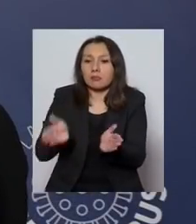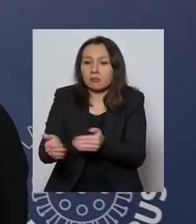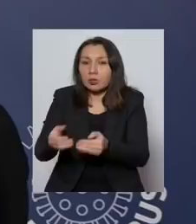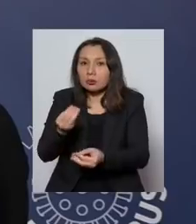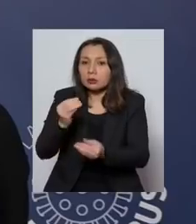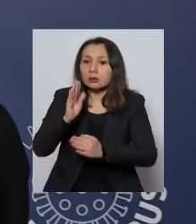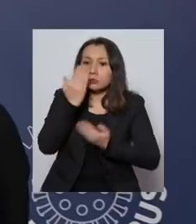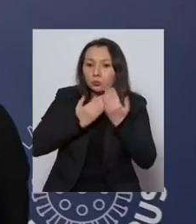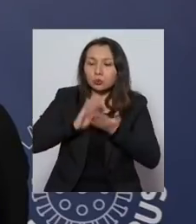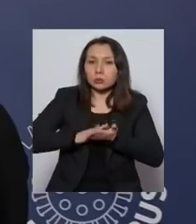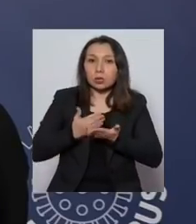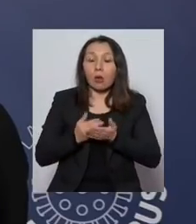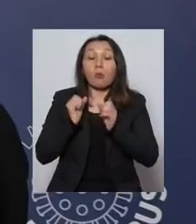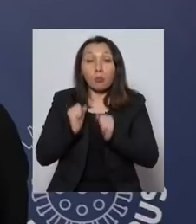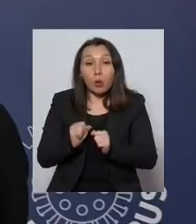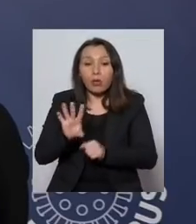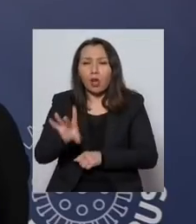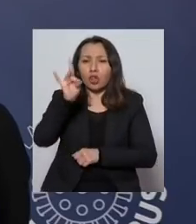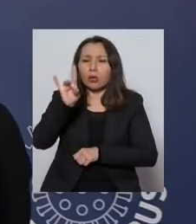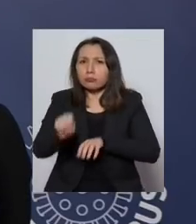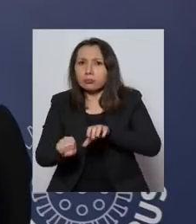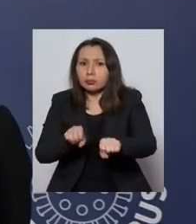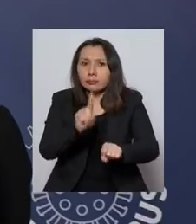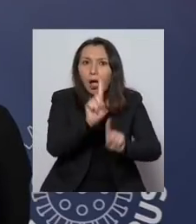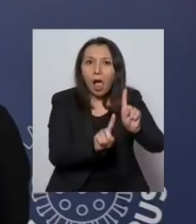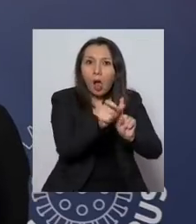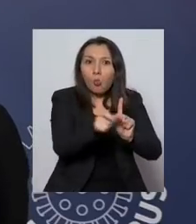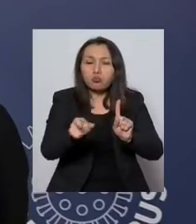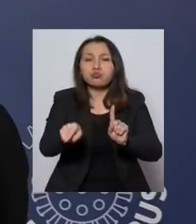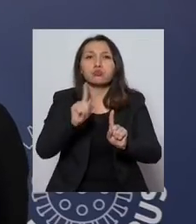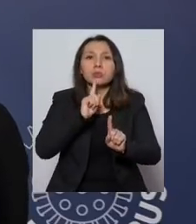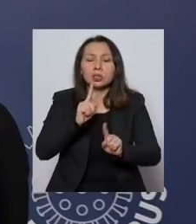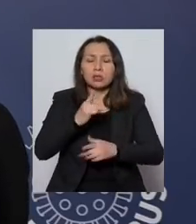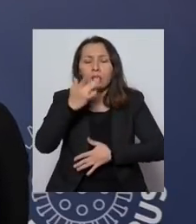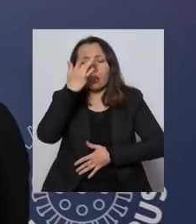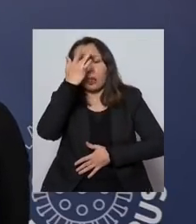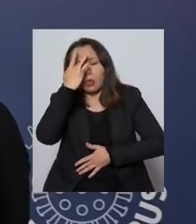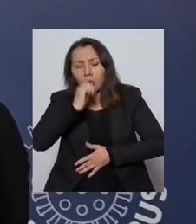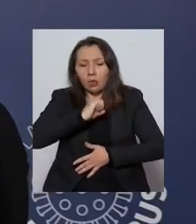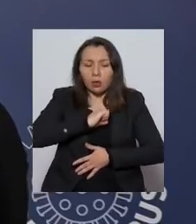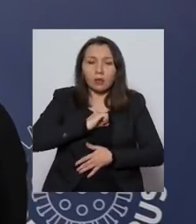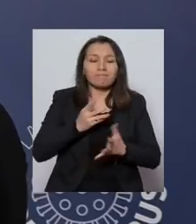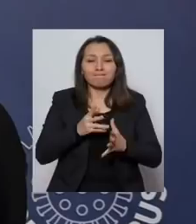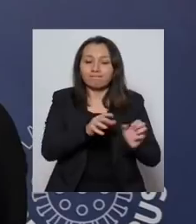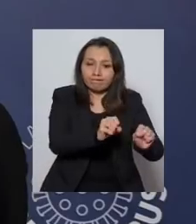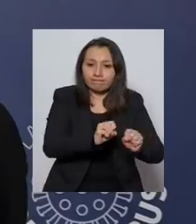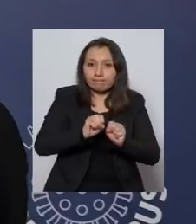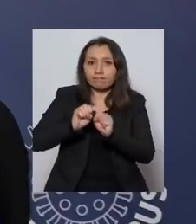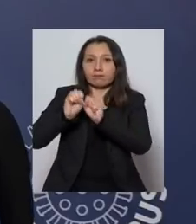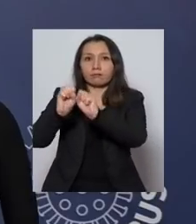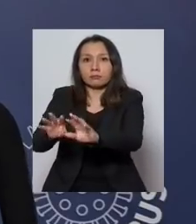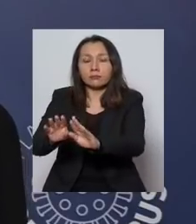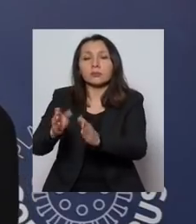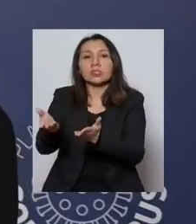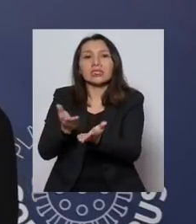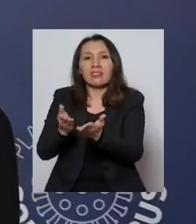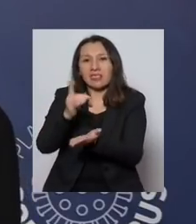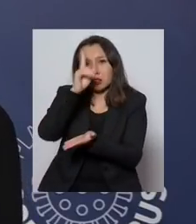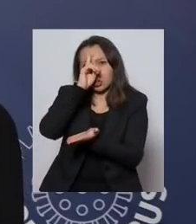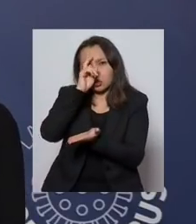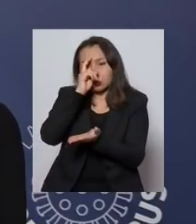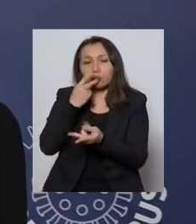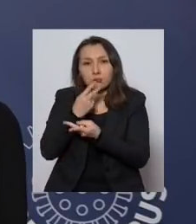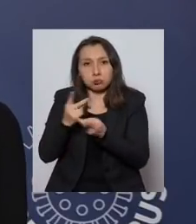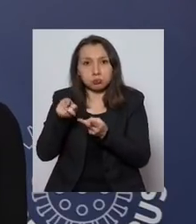sanitarios, pudiendo detectar que algunos de ellos presentaban síntomas por los cuales fueron derivados a los servicios de